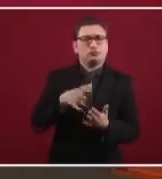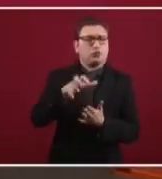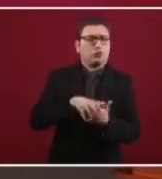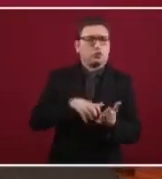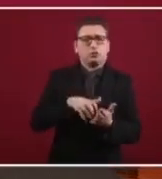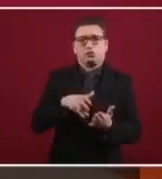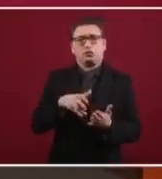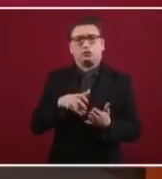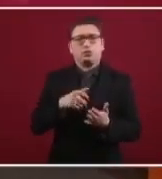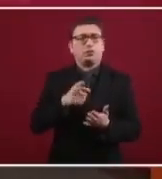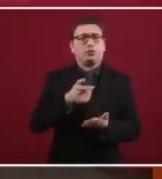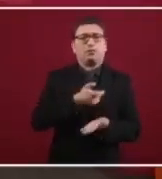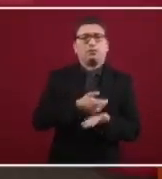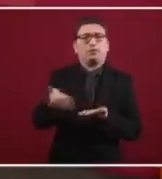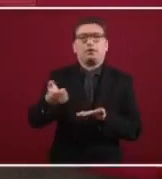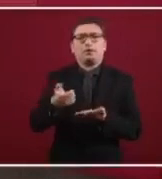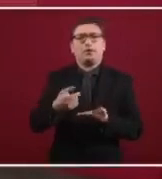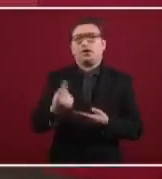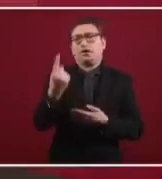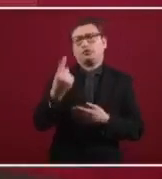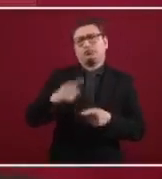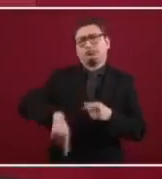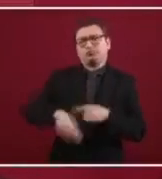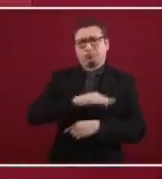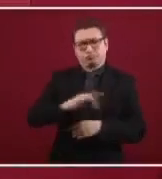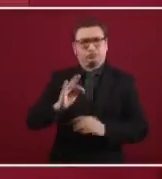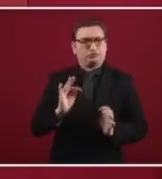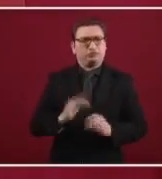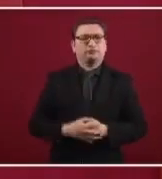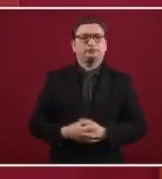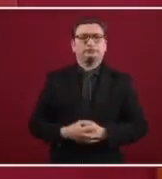lo que cuesta pagarle a una,